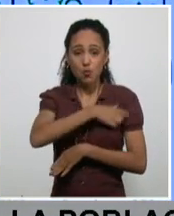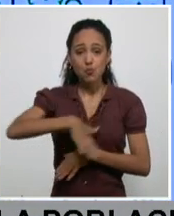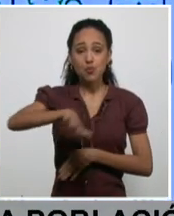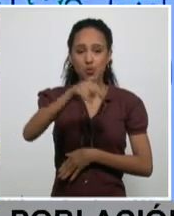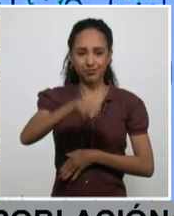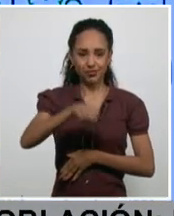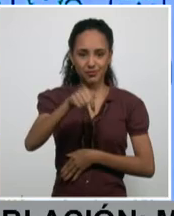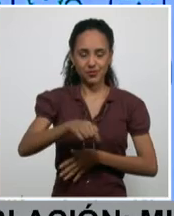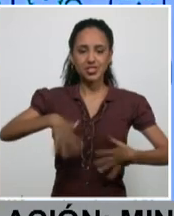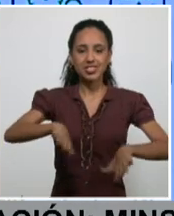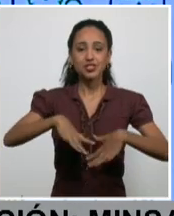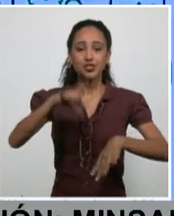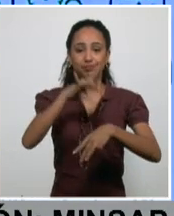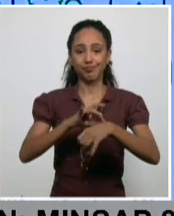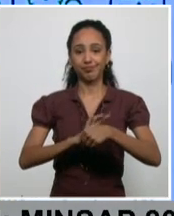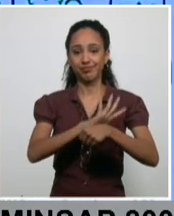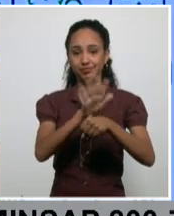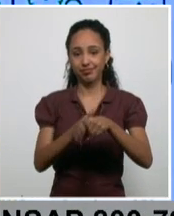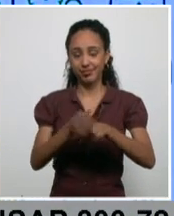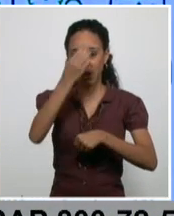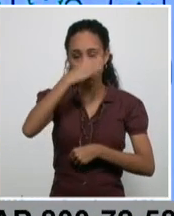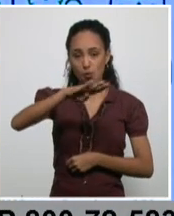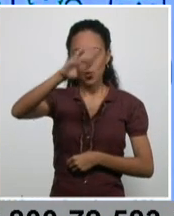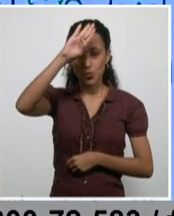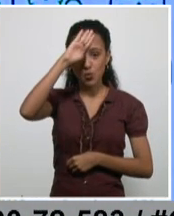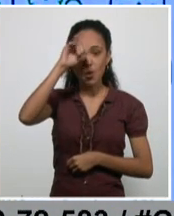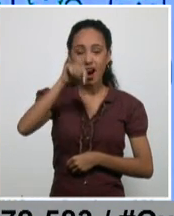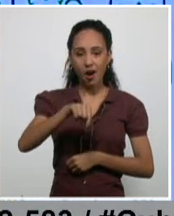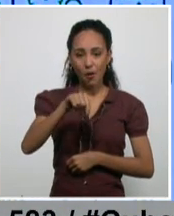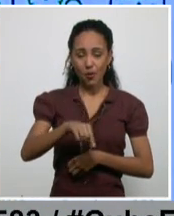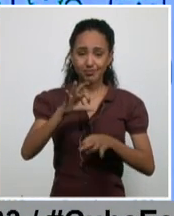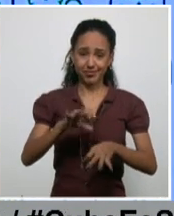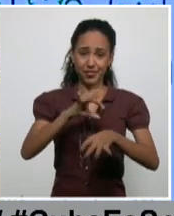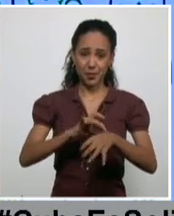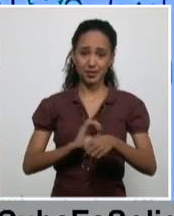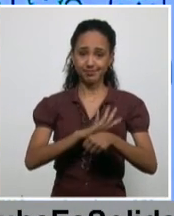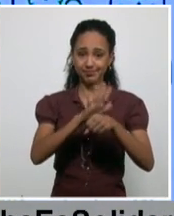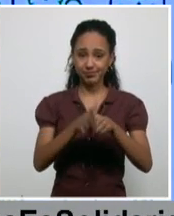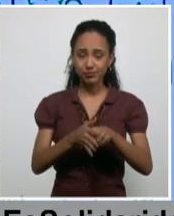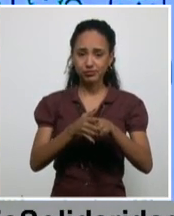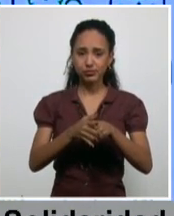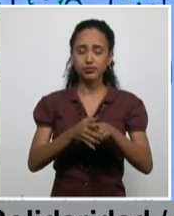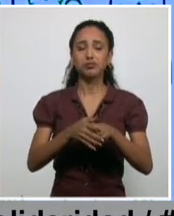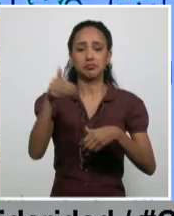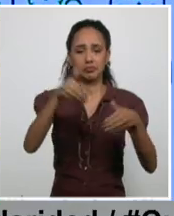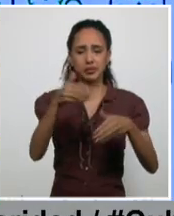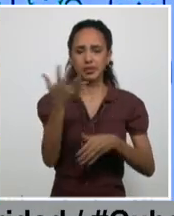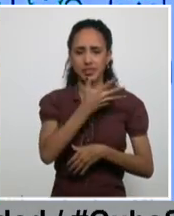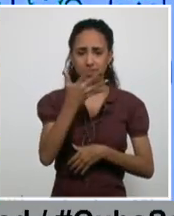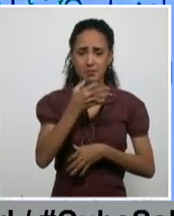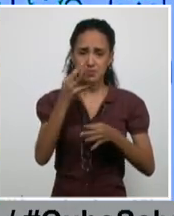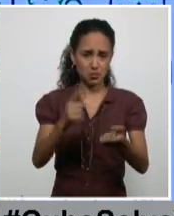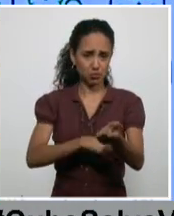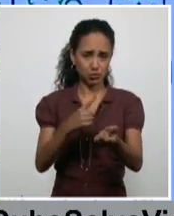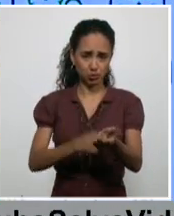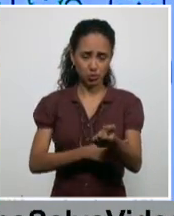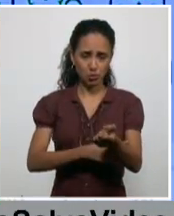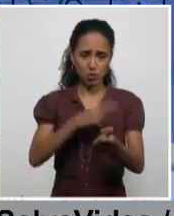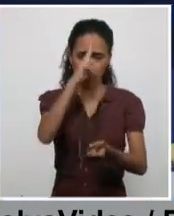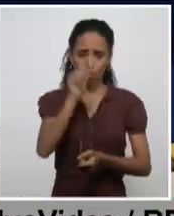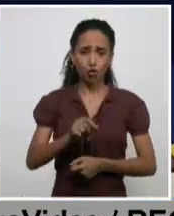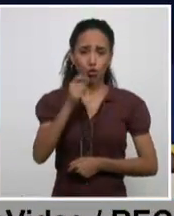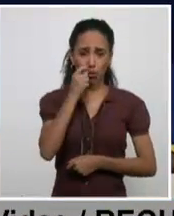de la situación epidemiológica del país frente a la COVID-19. Nos acompaña, como ya es habitual, el doctor Francisco Durán